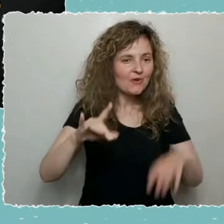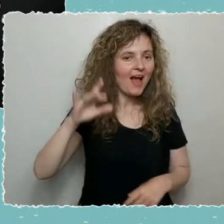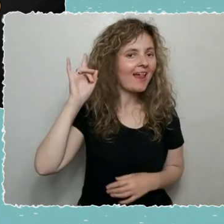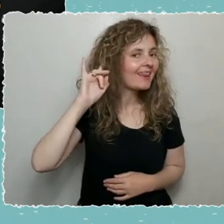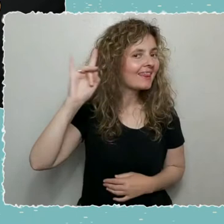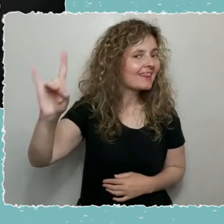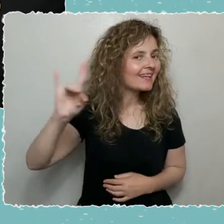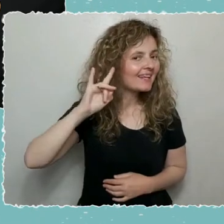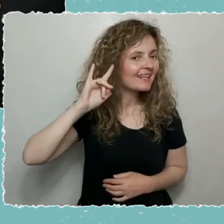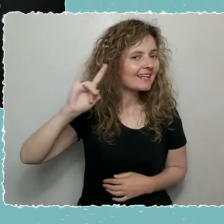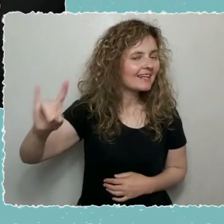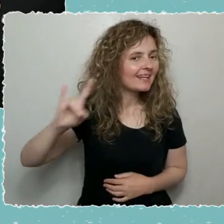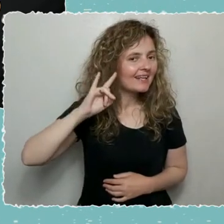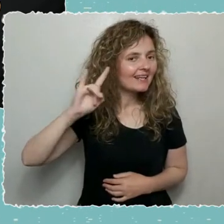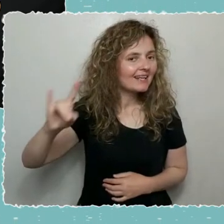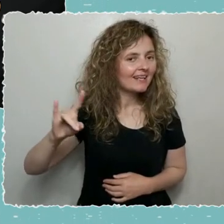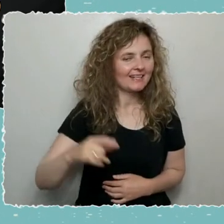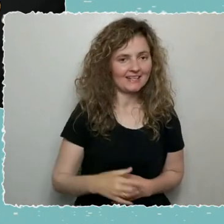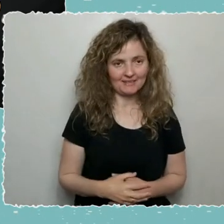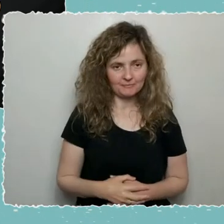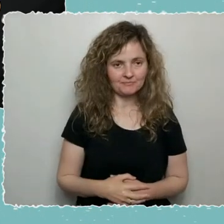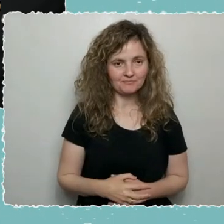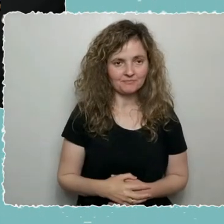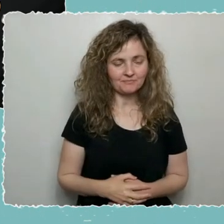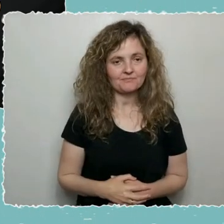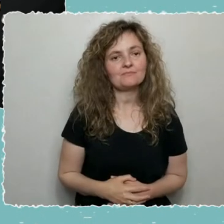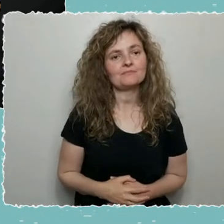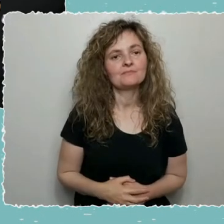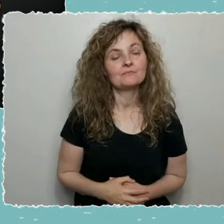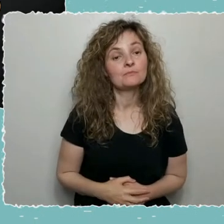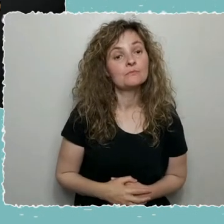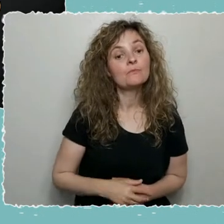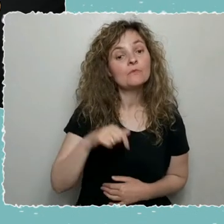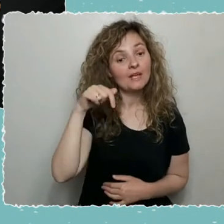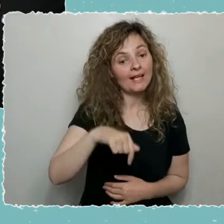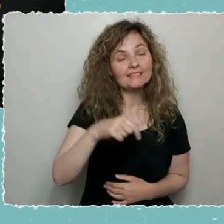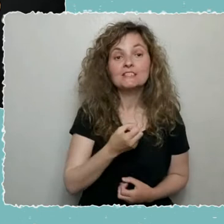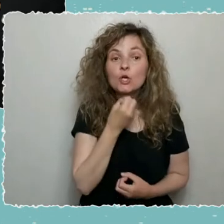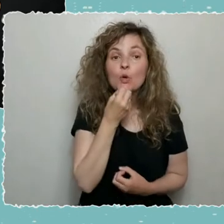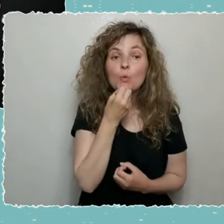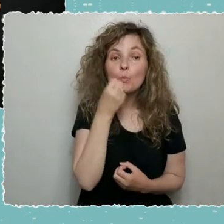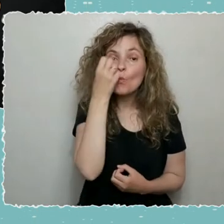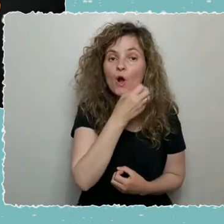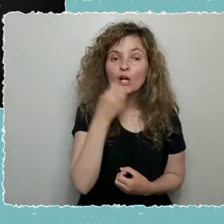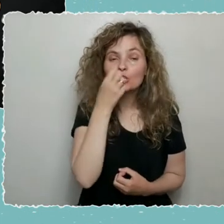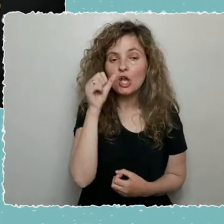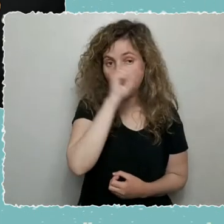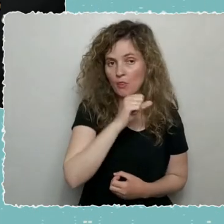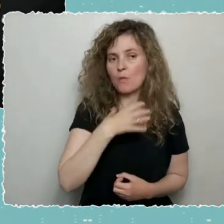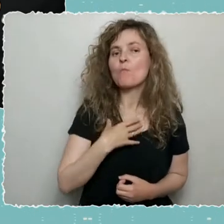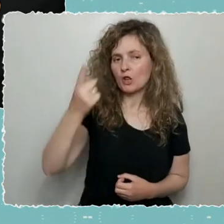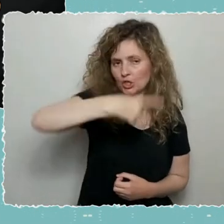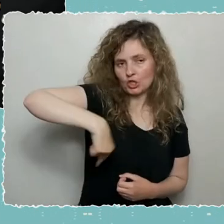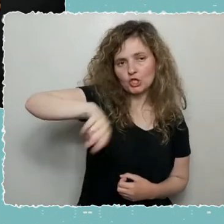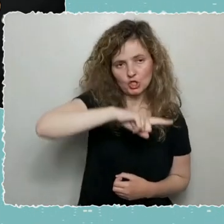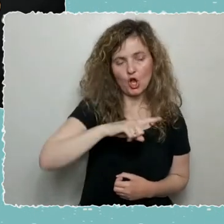Rin, rin, rin. este conto canción tamén o podedes cantar